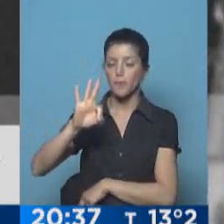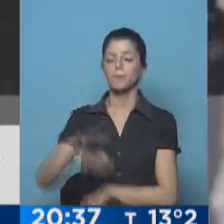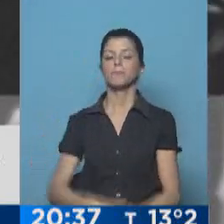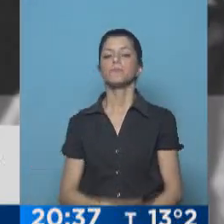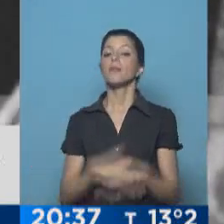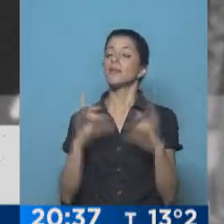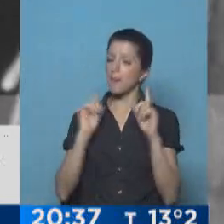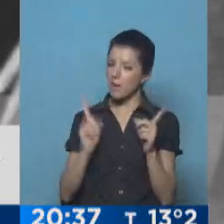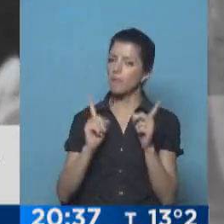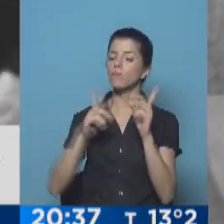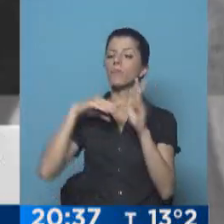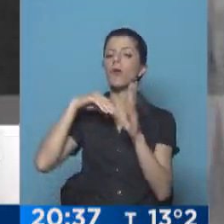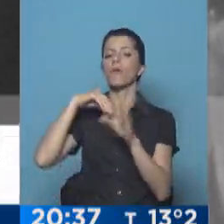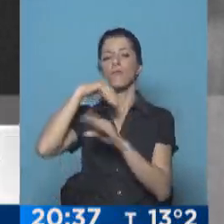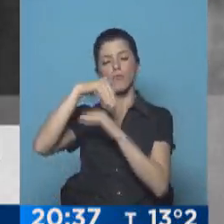vc